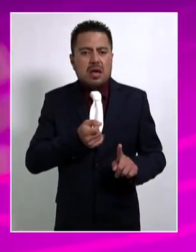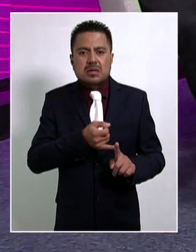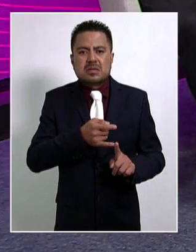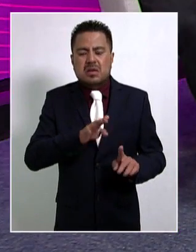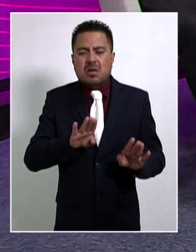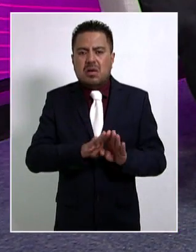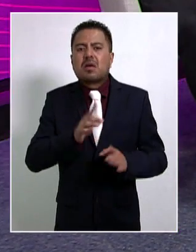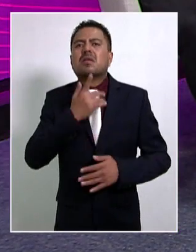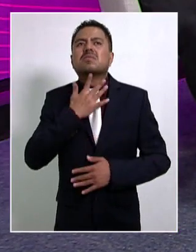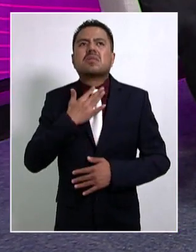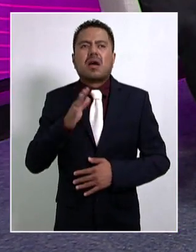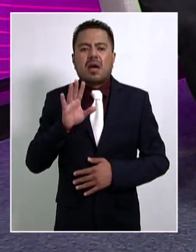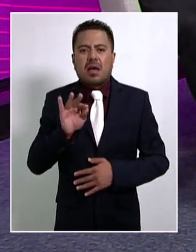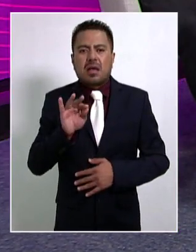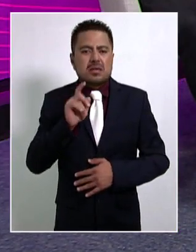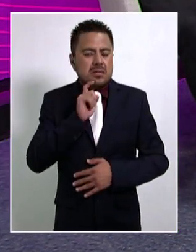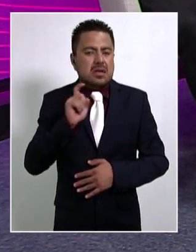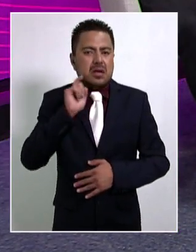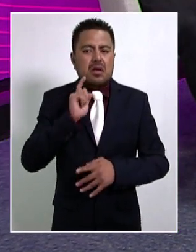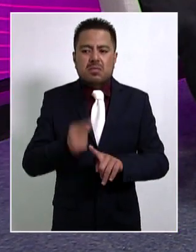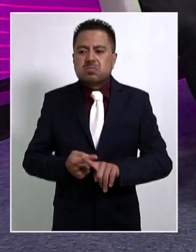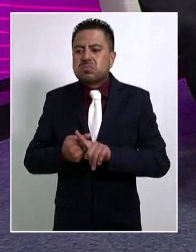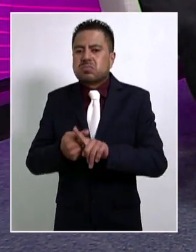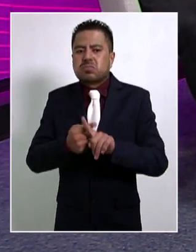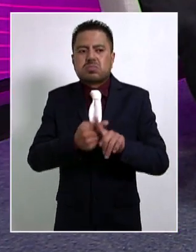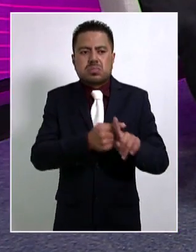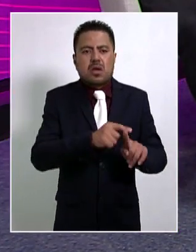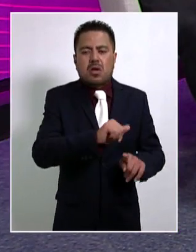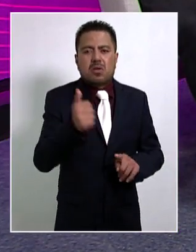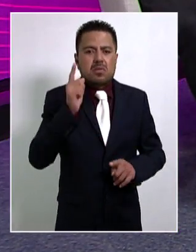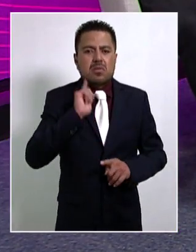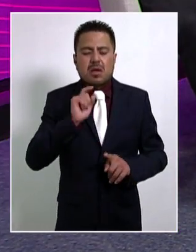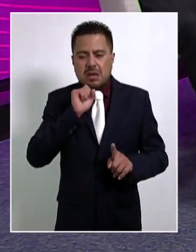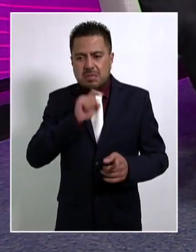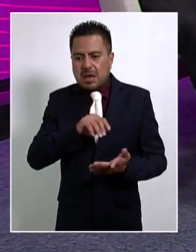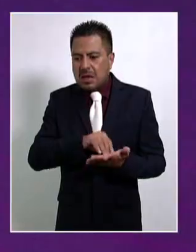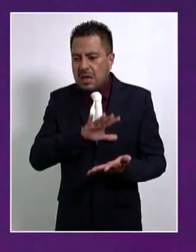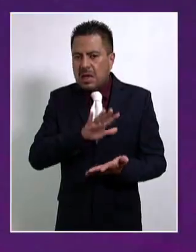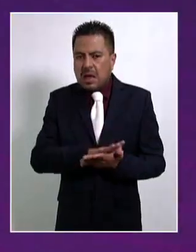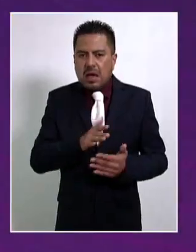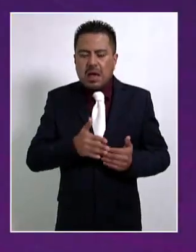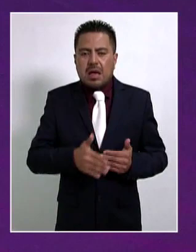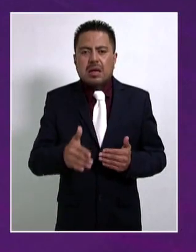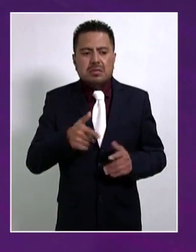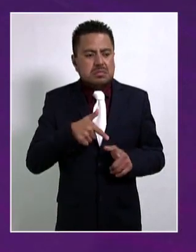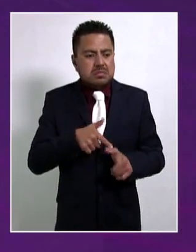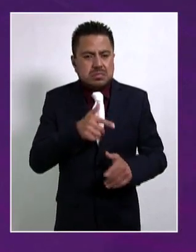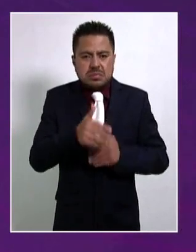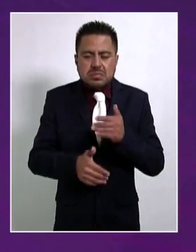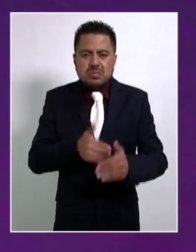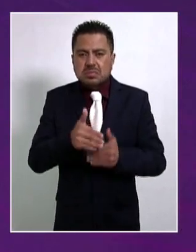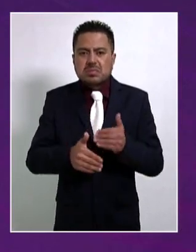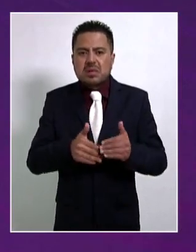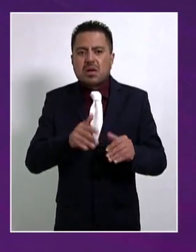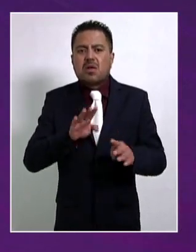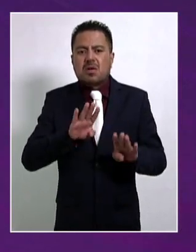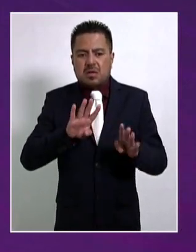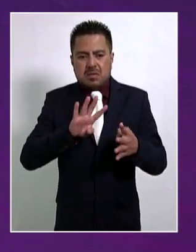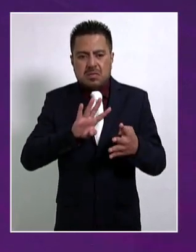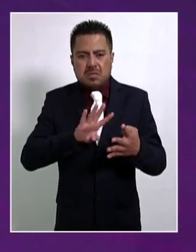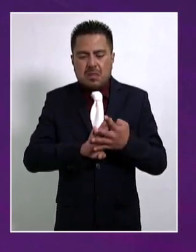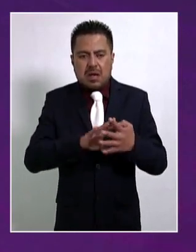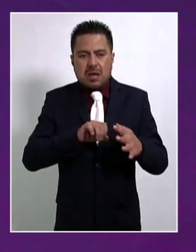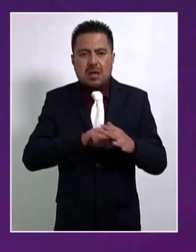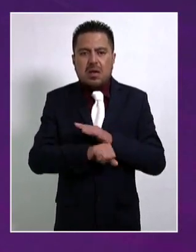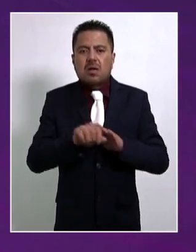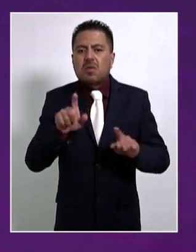una depredadora sexual, viole a otras mujeres, que es la misma argumentación que se sigue, por ejemplo, en las prisiones,